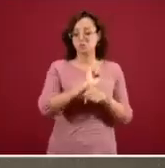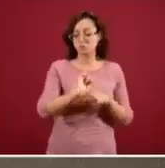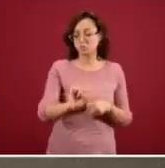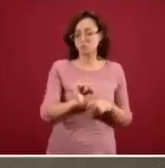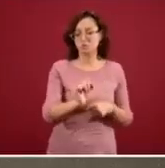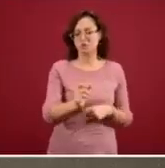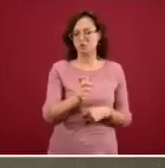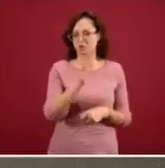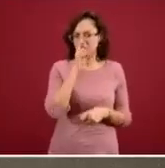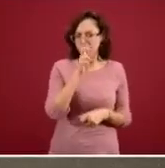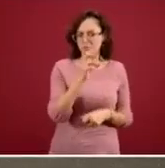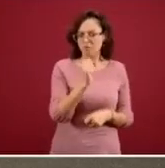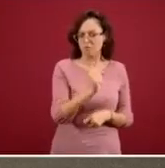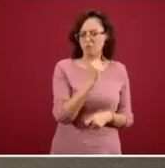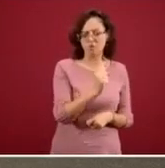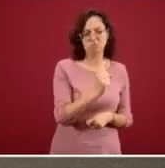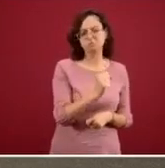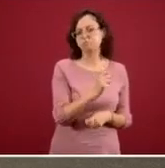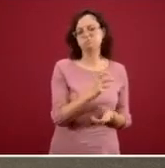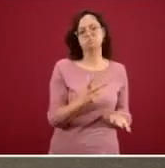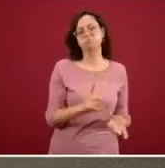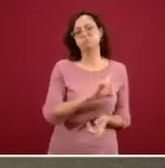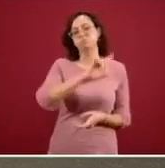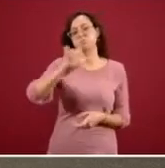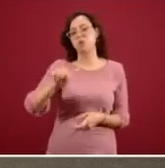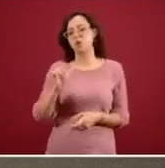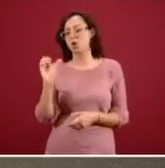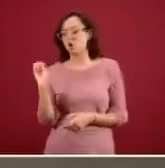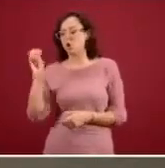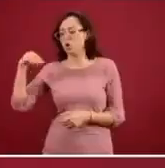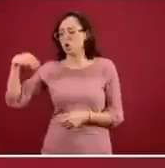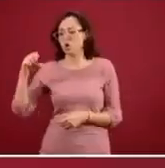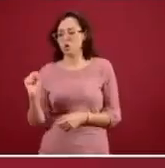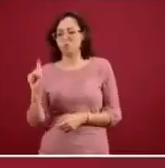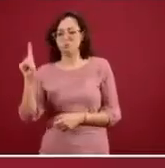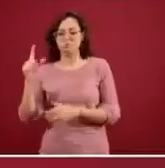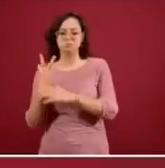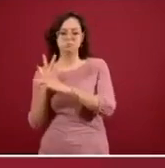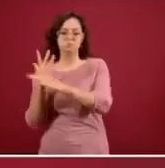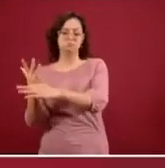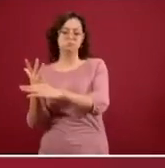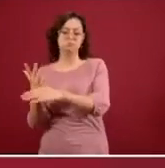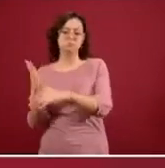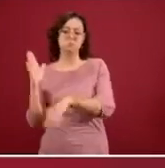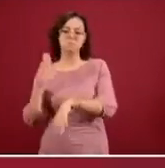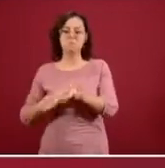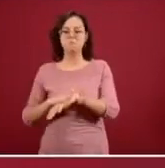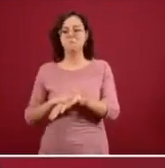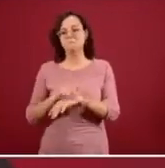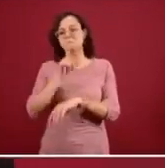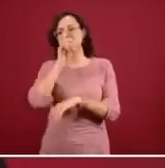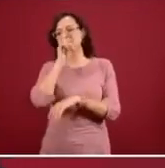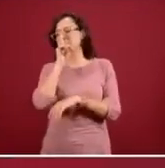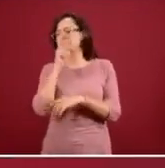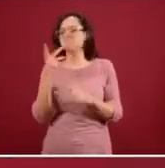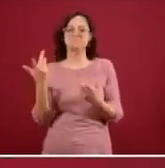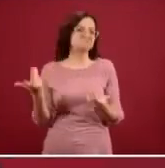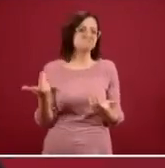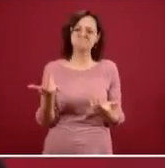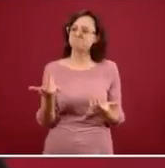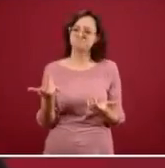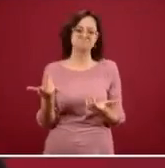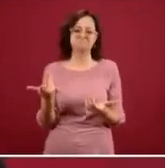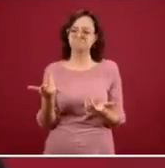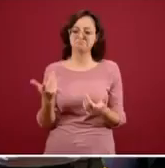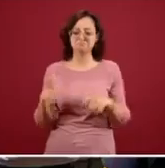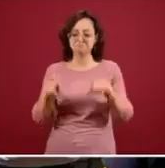recomendación enérgica, y a las pocas días la Organización Mundial de la Salud fue más reservada y dijo no hay evidencia suficiente